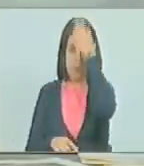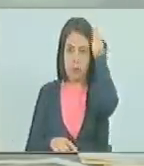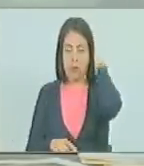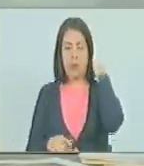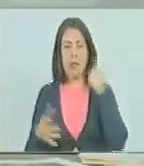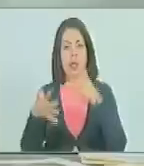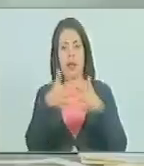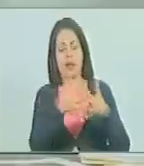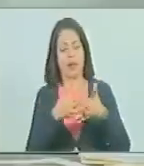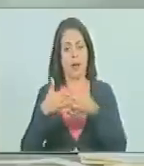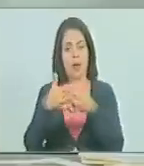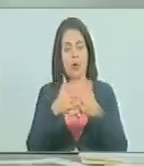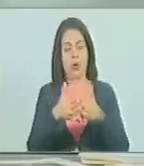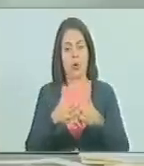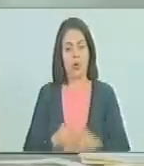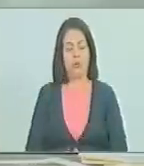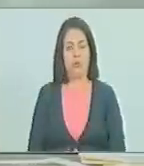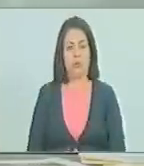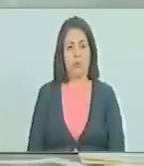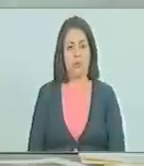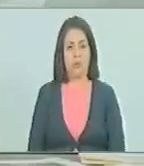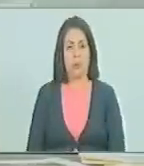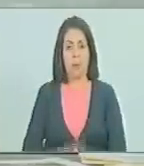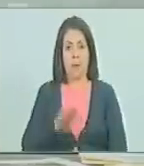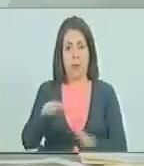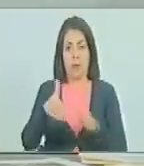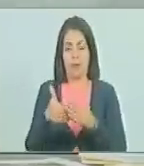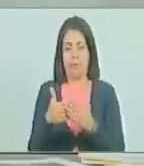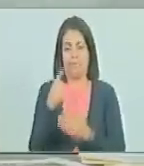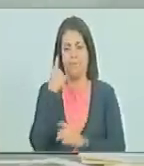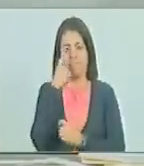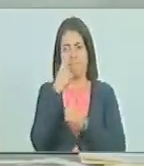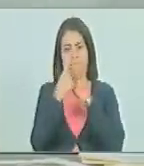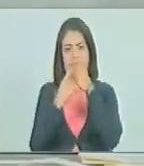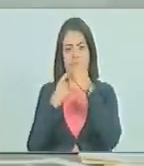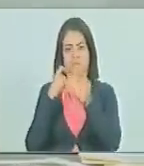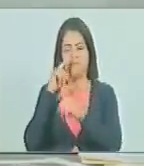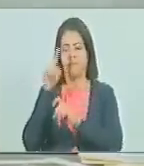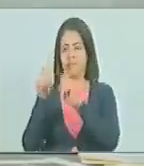Estados Unidos de Norteamérica. Pongo una interrogante aquí para el debate.